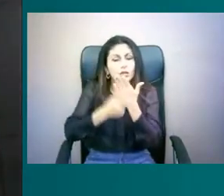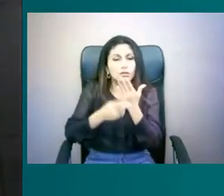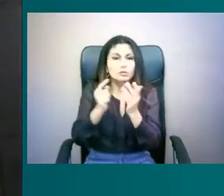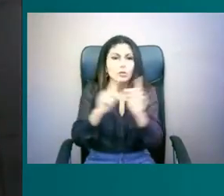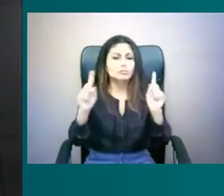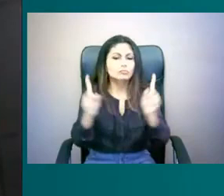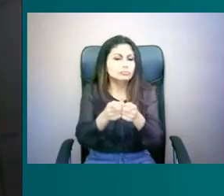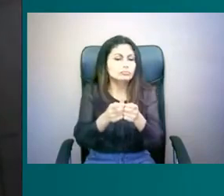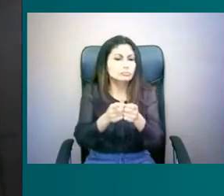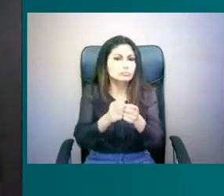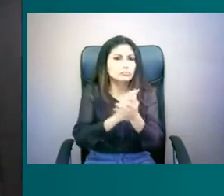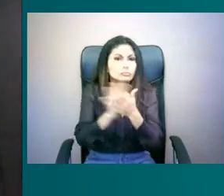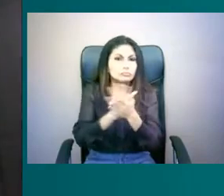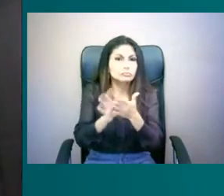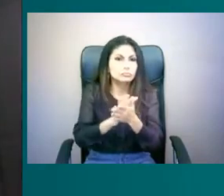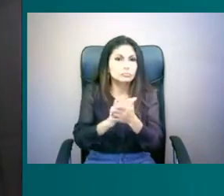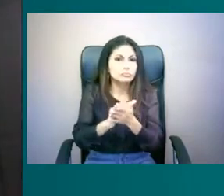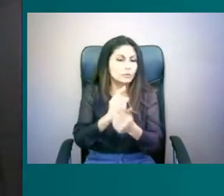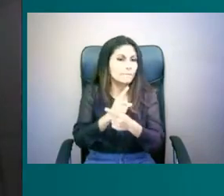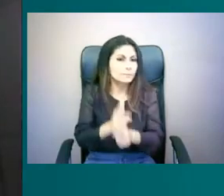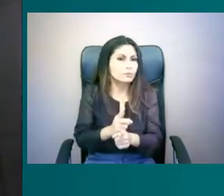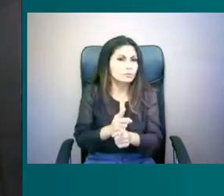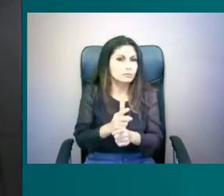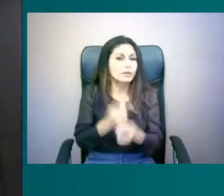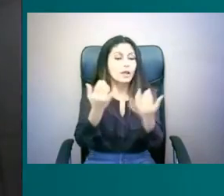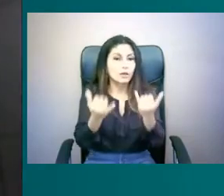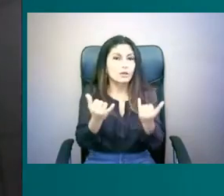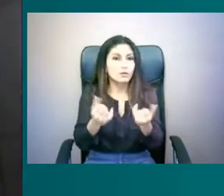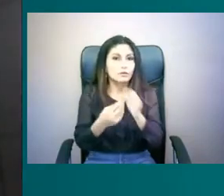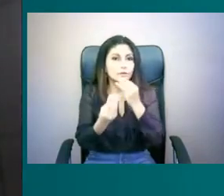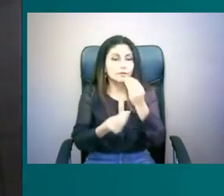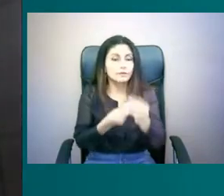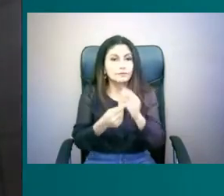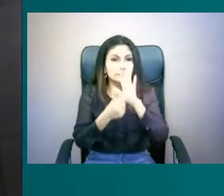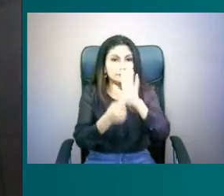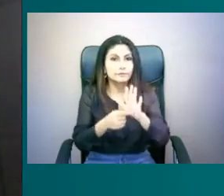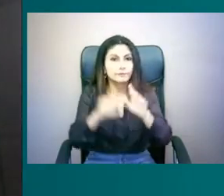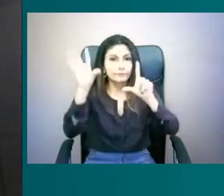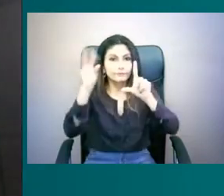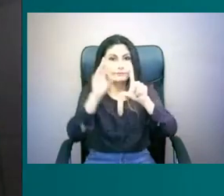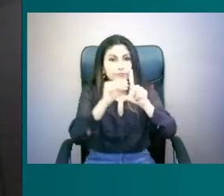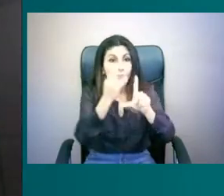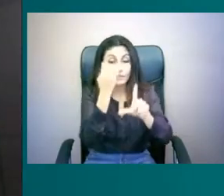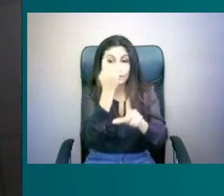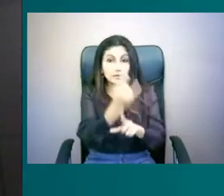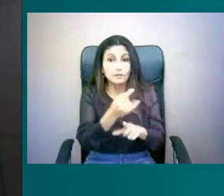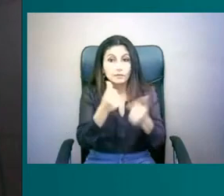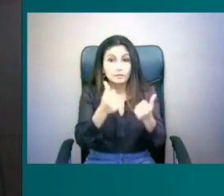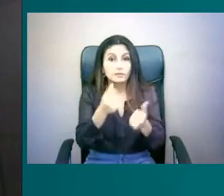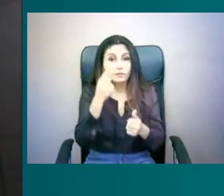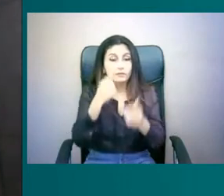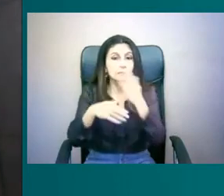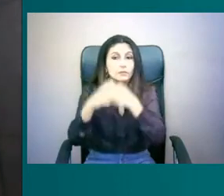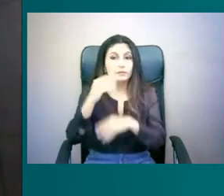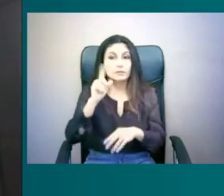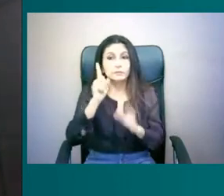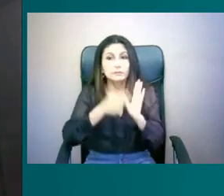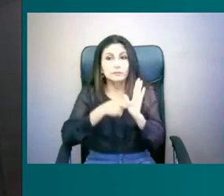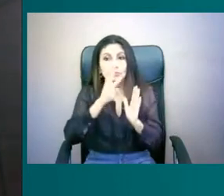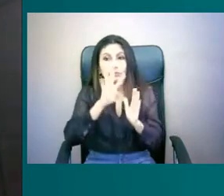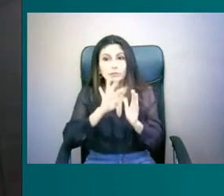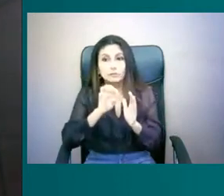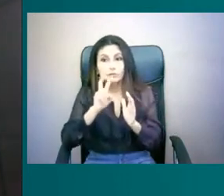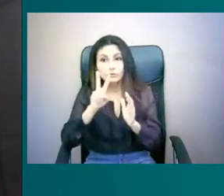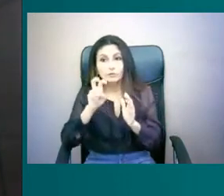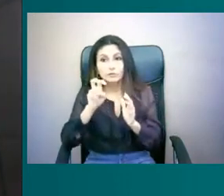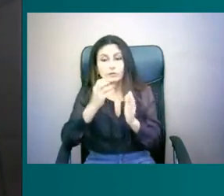de una manera mucho más automática. Aquí pues les traigo, digamos, una diapositiva interesante, por allá pues en 1970, el señor